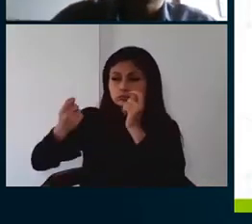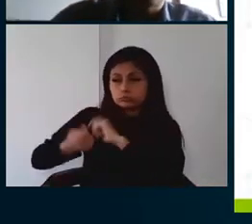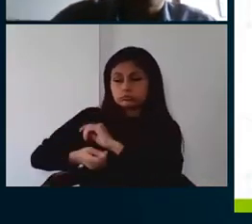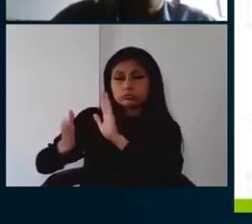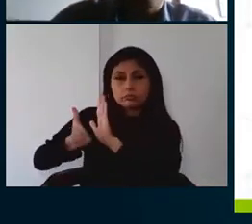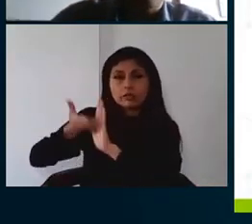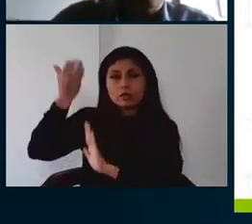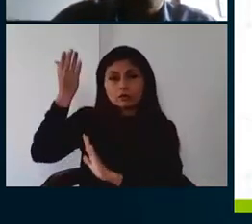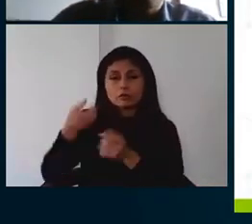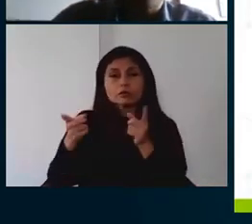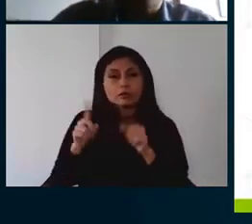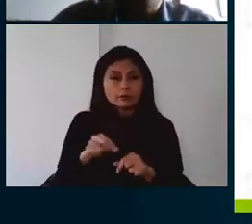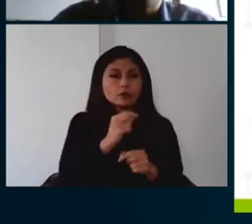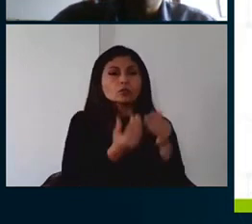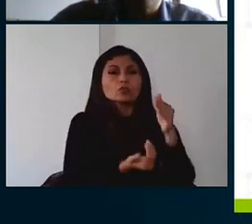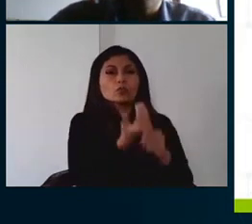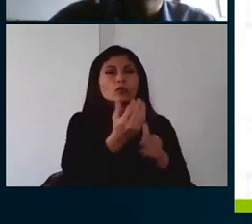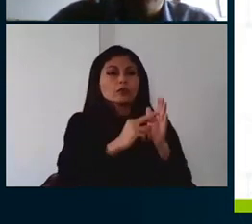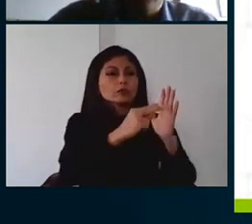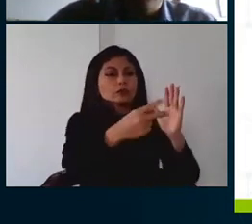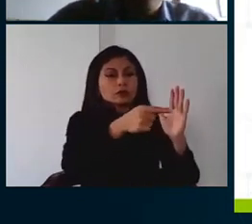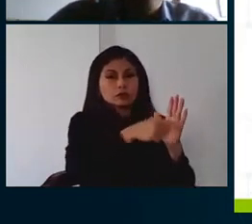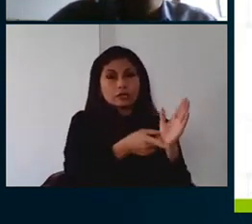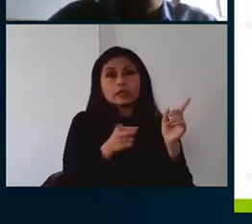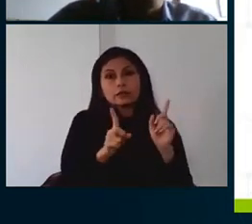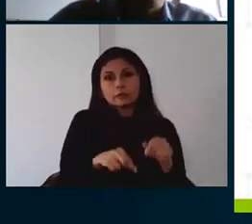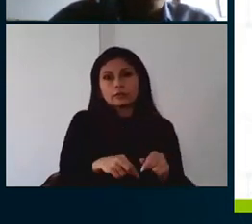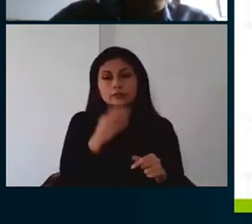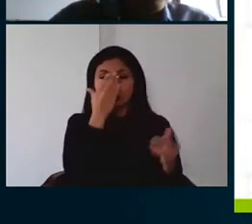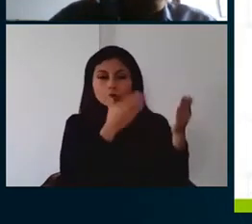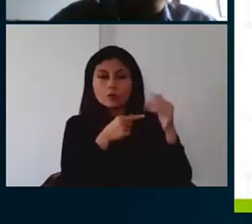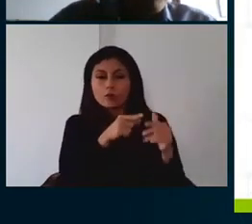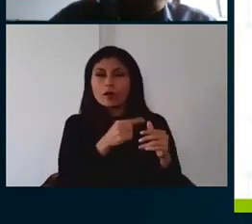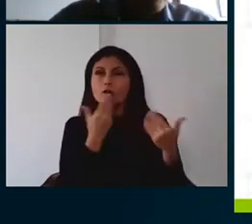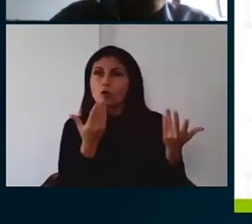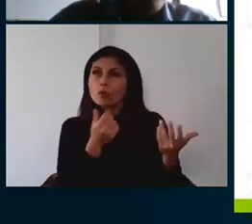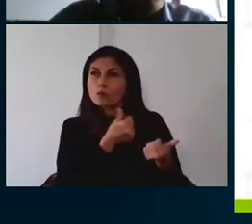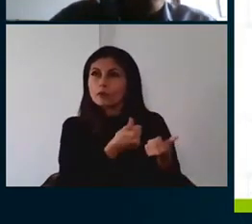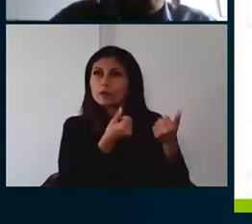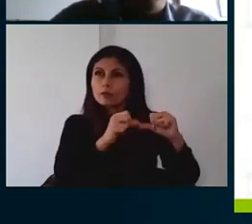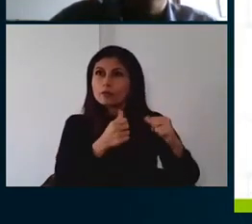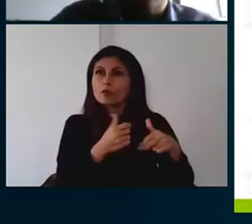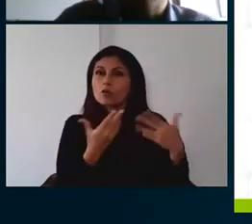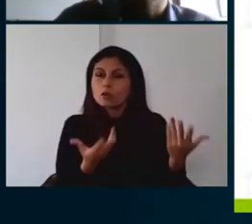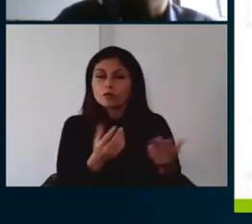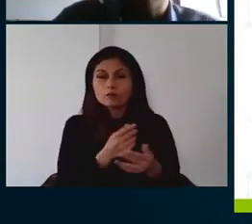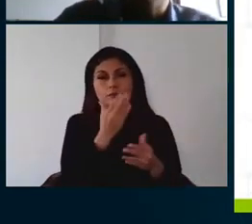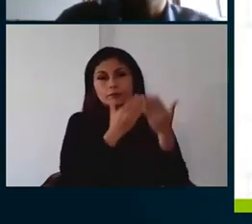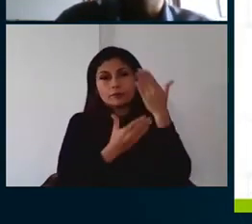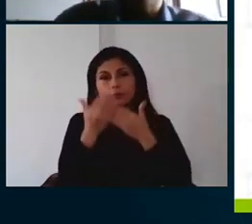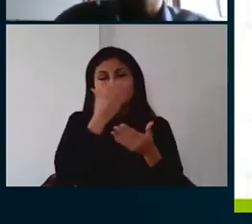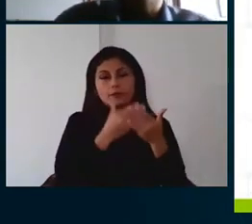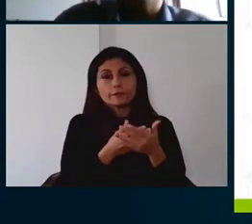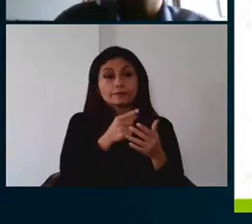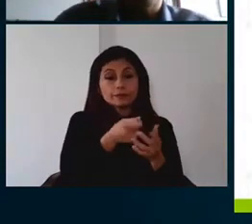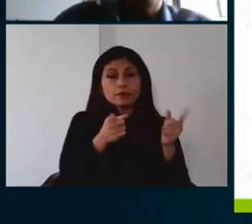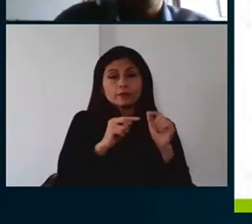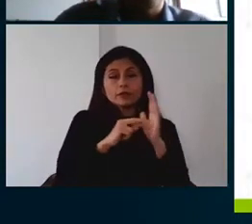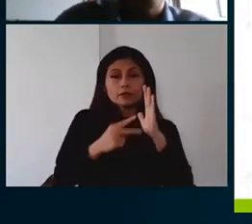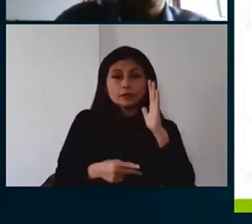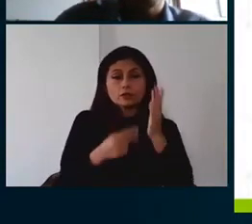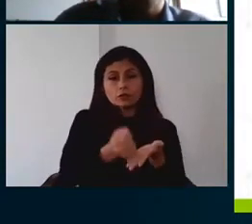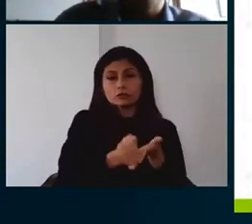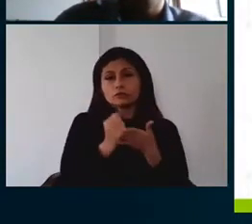nuevas tecnologías más adelante. ¿Y esto qué ventajas ya más allá de lo técnico puede llegar a